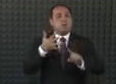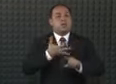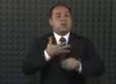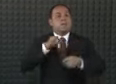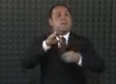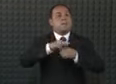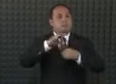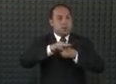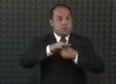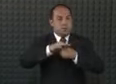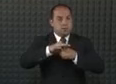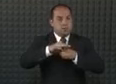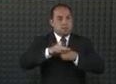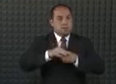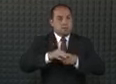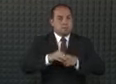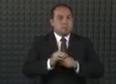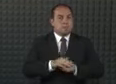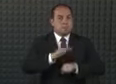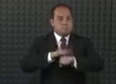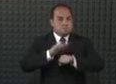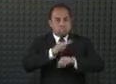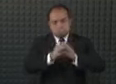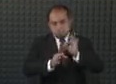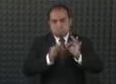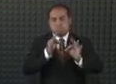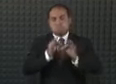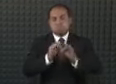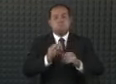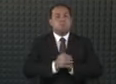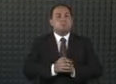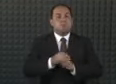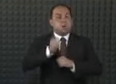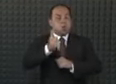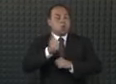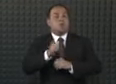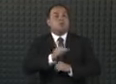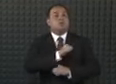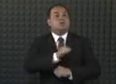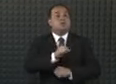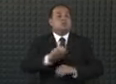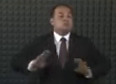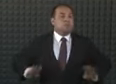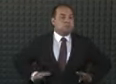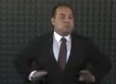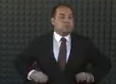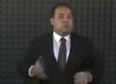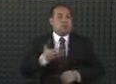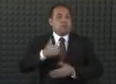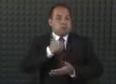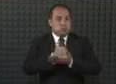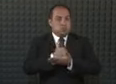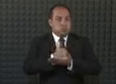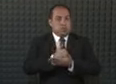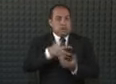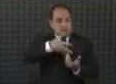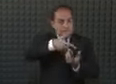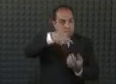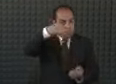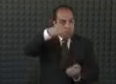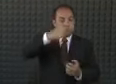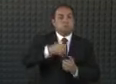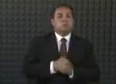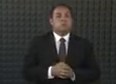elecciones pues mucho más adecuadas. Tiene la otra característica que tiene la ciudad es que por constitución